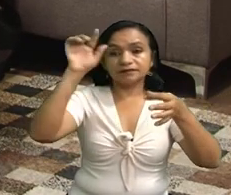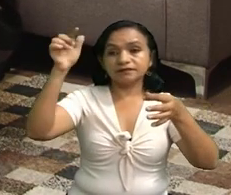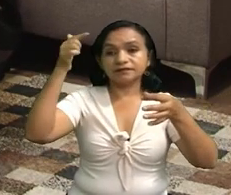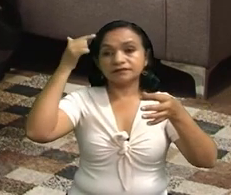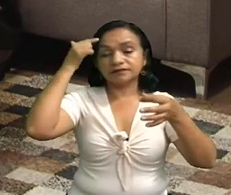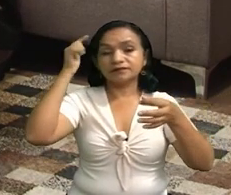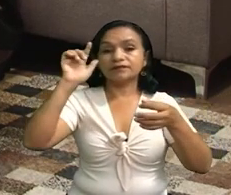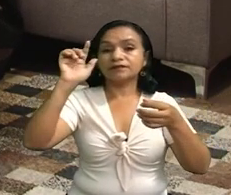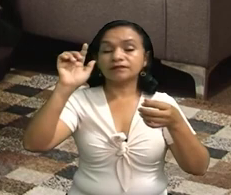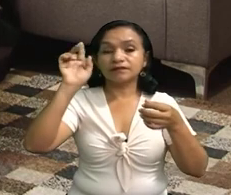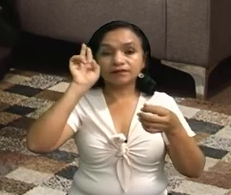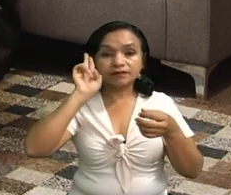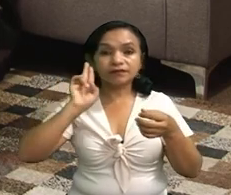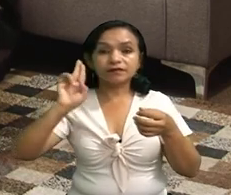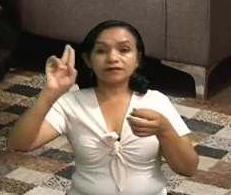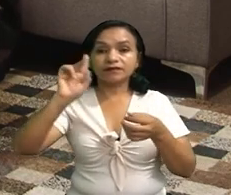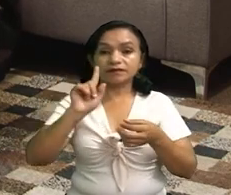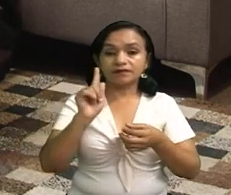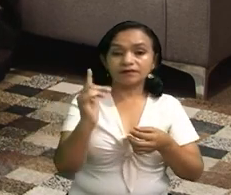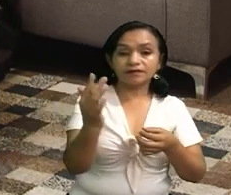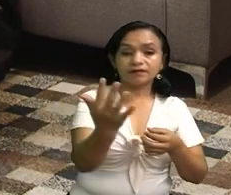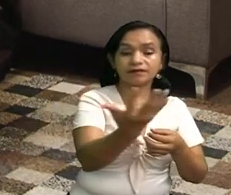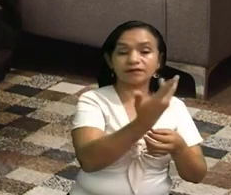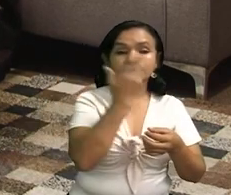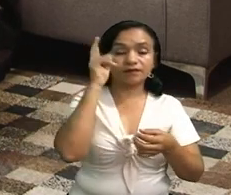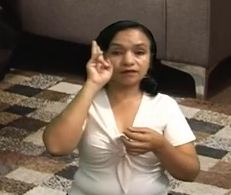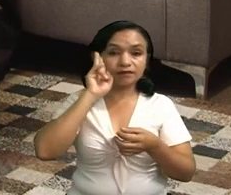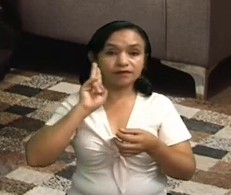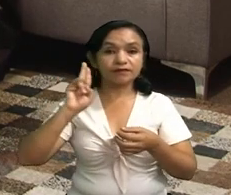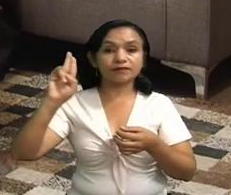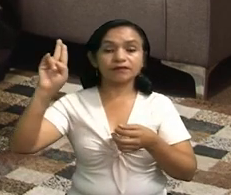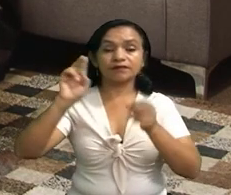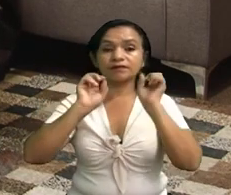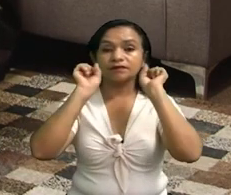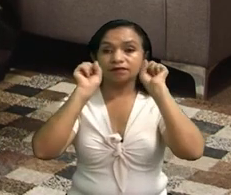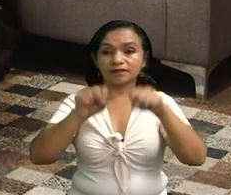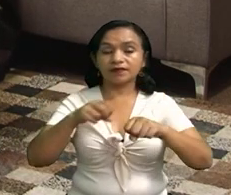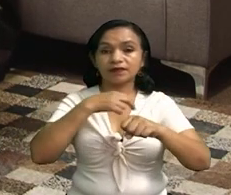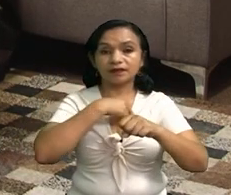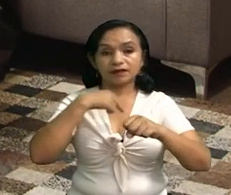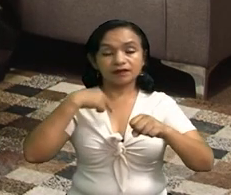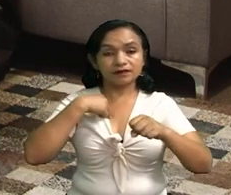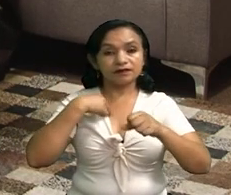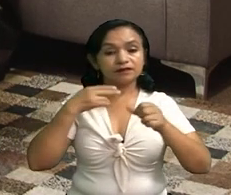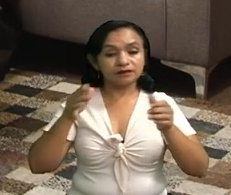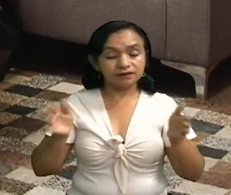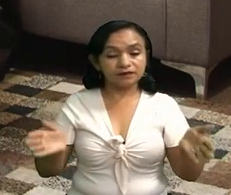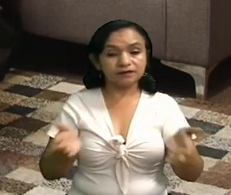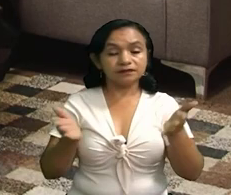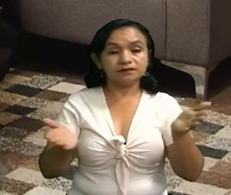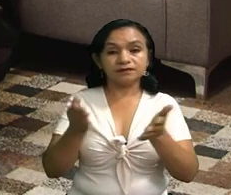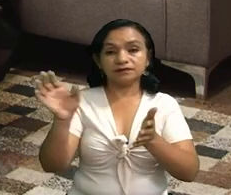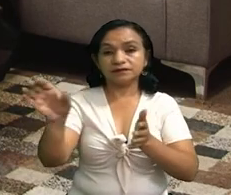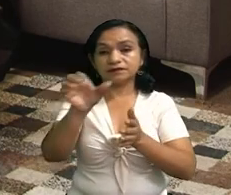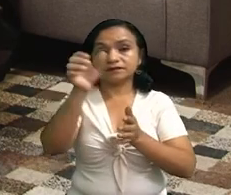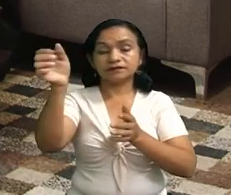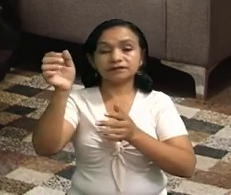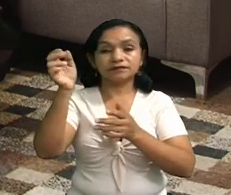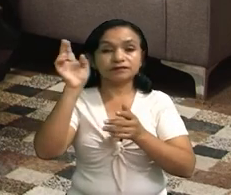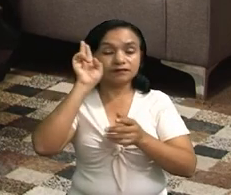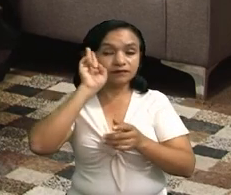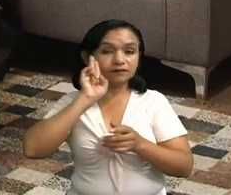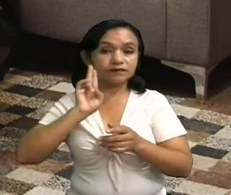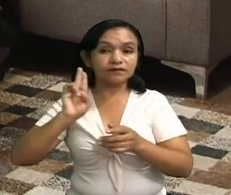la universidad y de toda la comunidad universitaria, y eso puede, pues, estimula a otras universidades